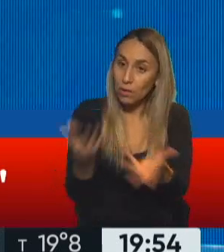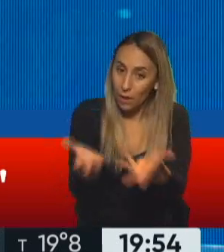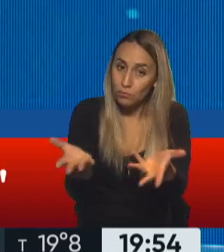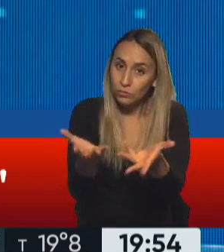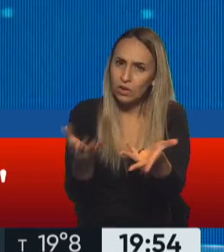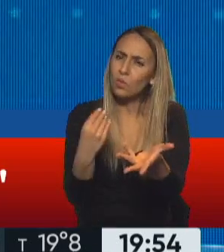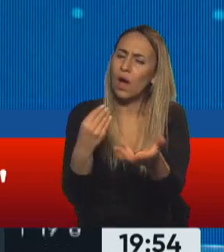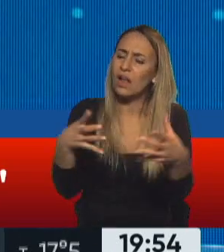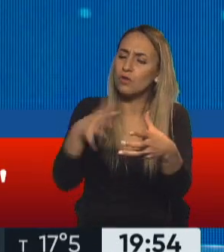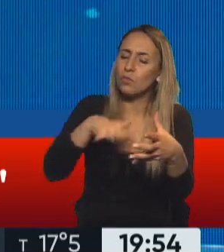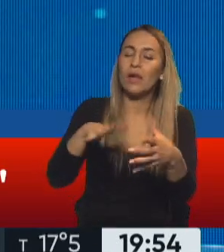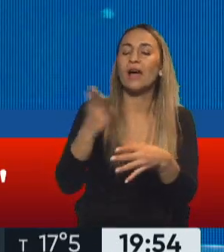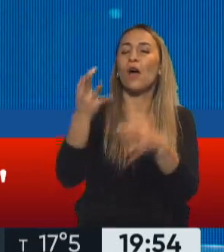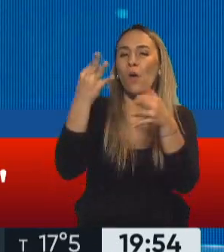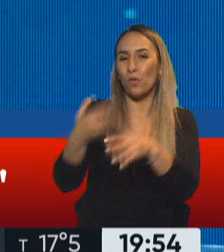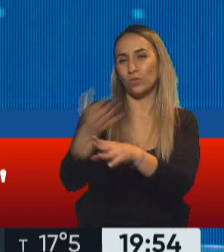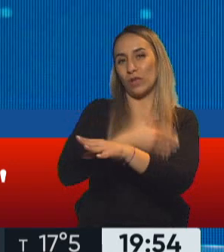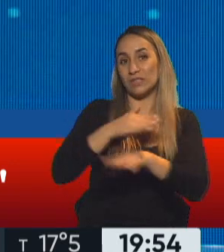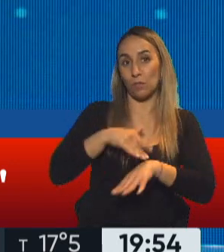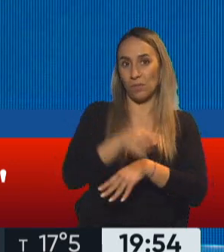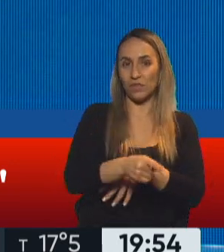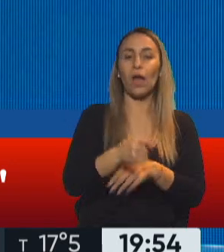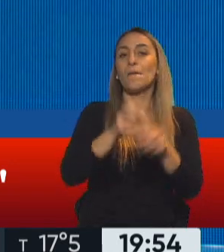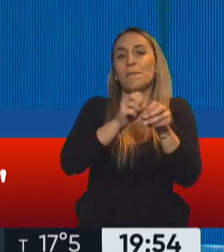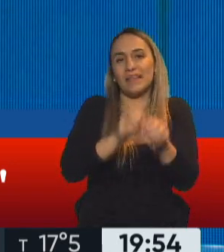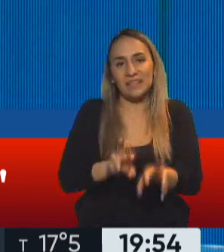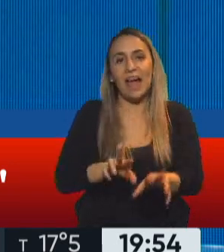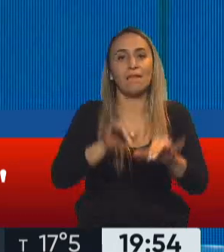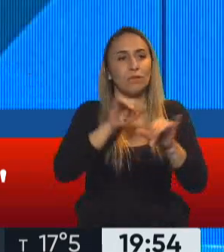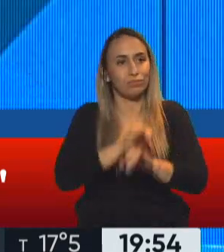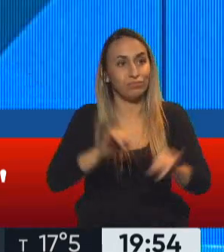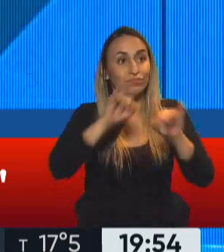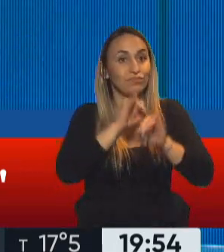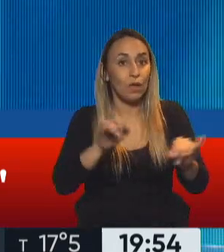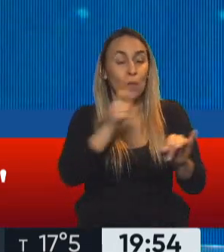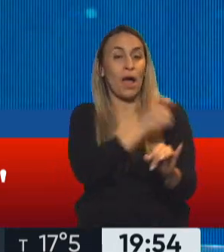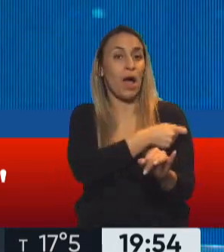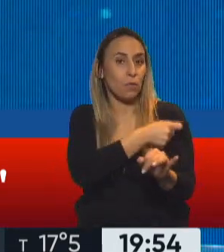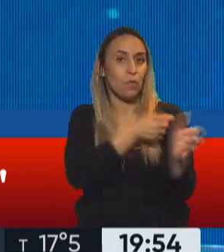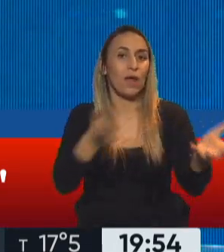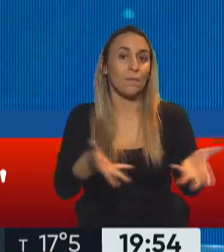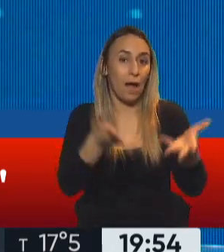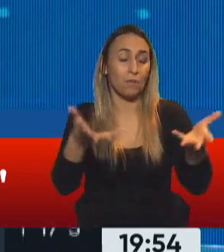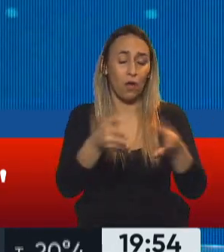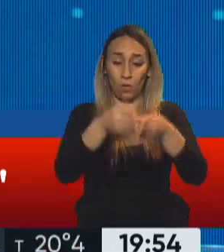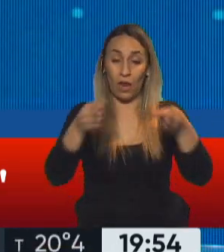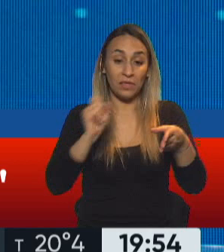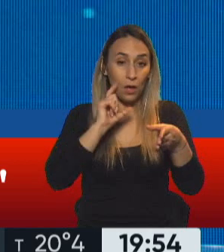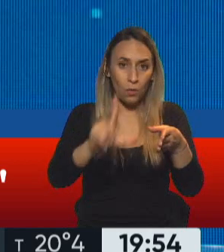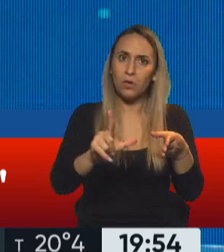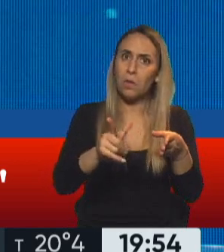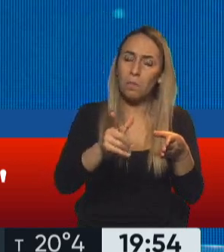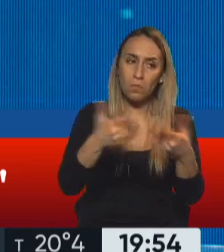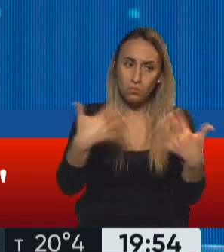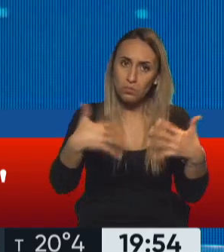momento estaba despegando la campaña de vacunación en nuestro país. Ahora se ha visto en julio una buena cantidad de primeras dosis y en